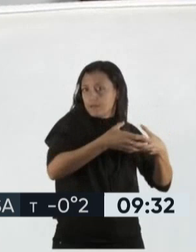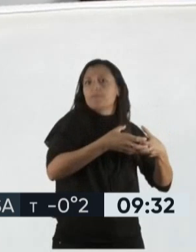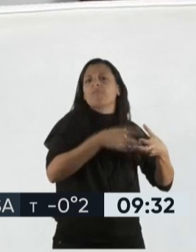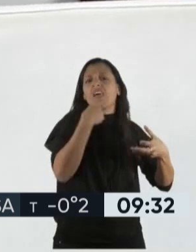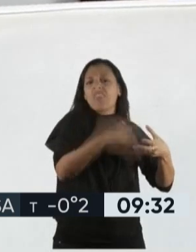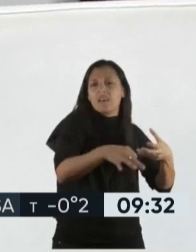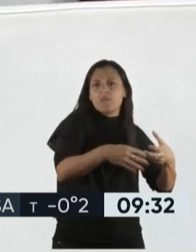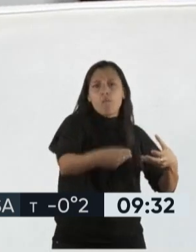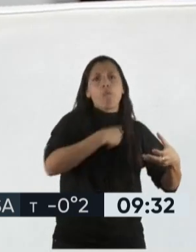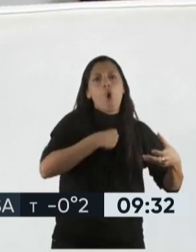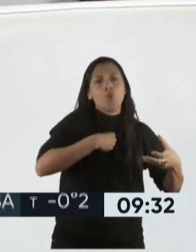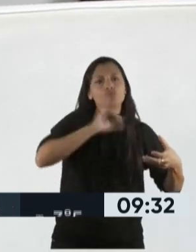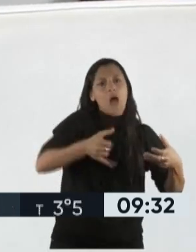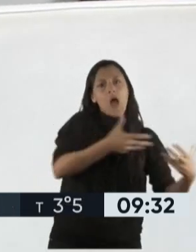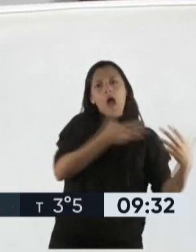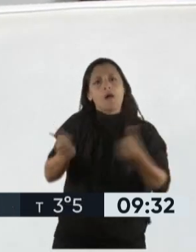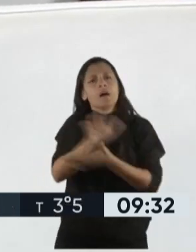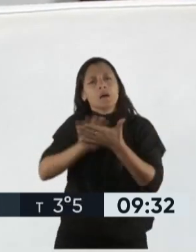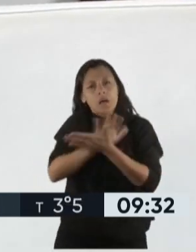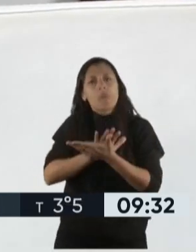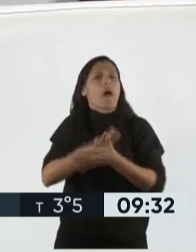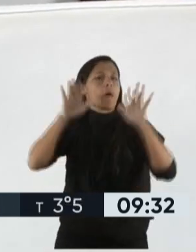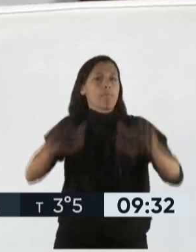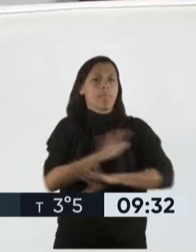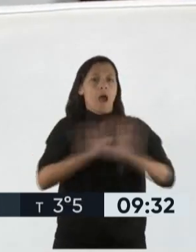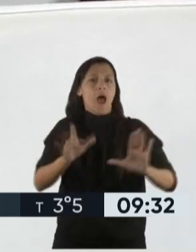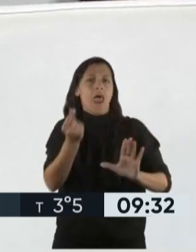lo que significa esta escalada de precios, deteniendo de alguna manera